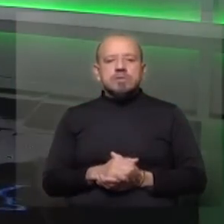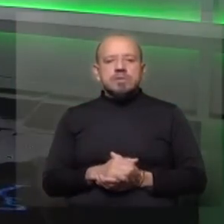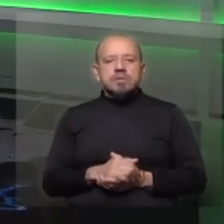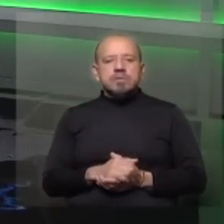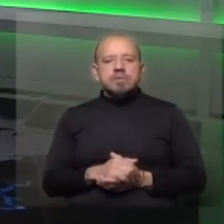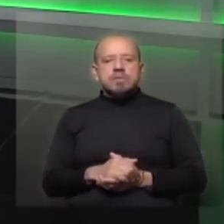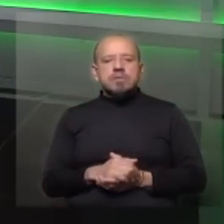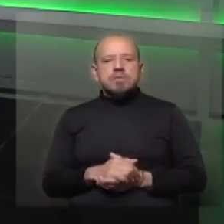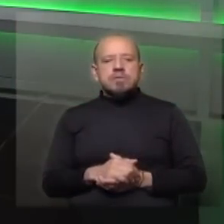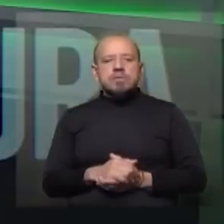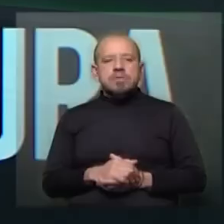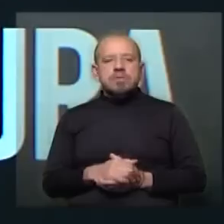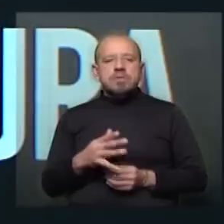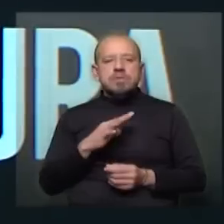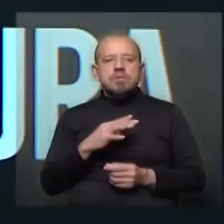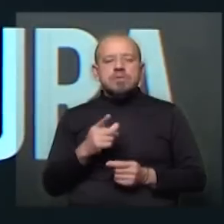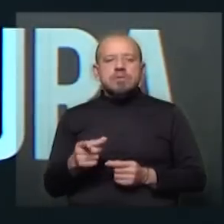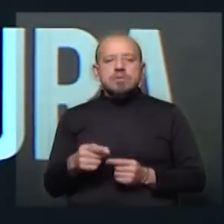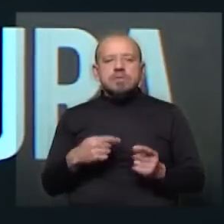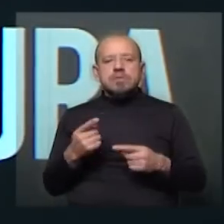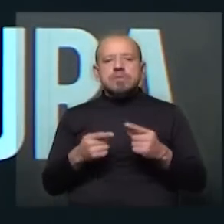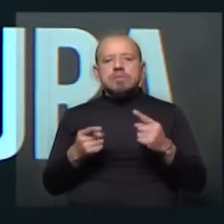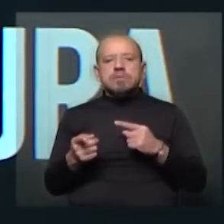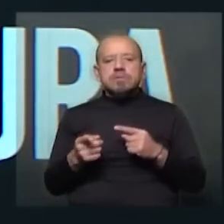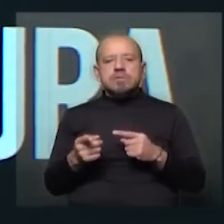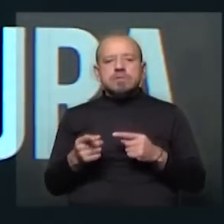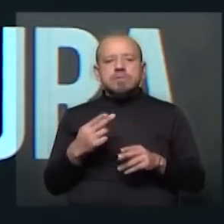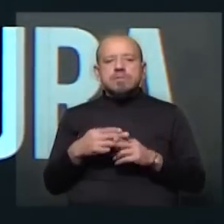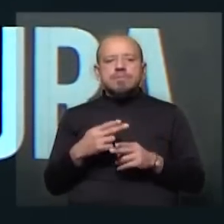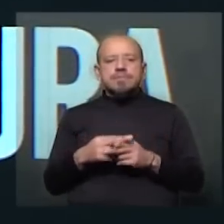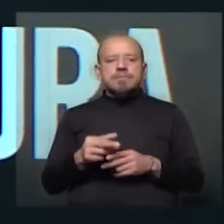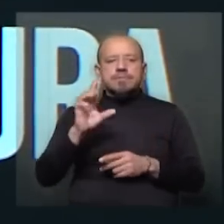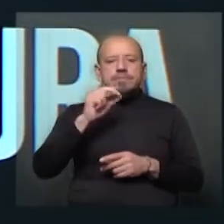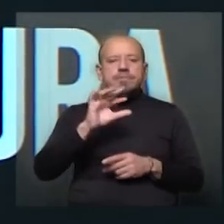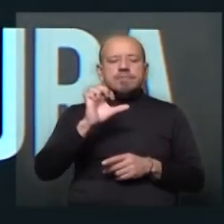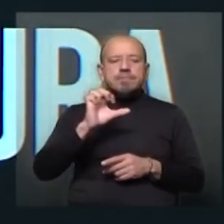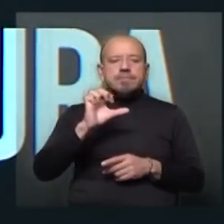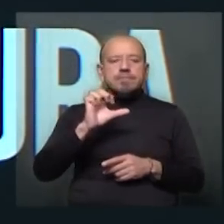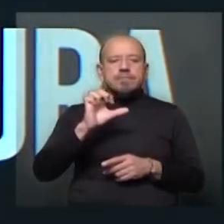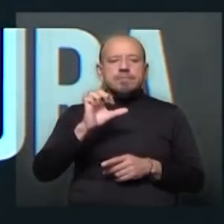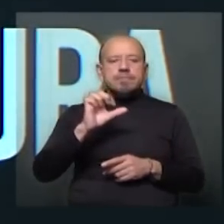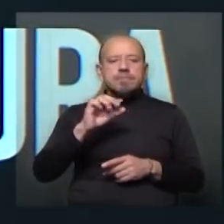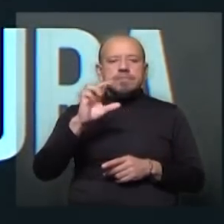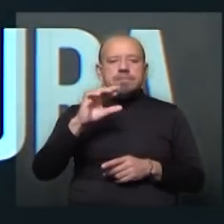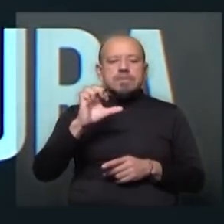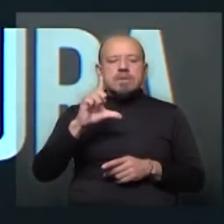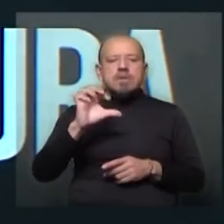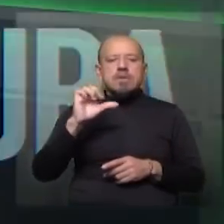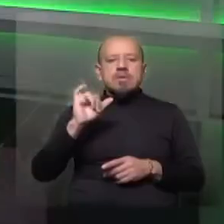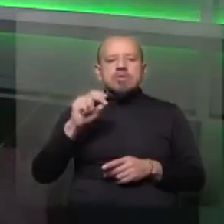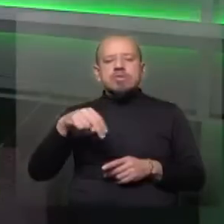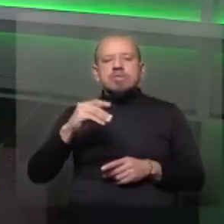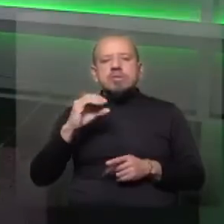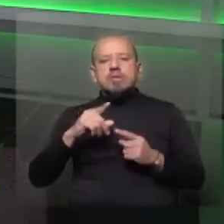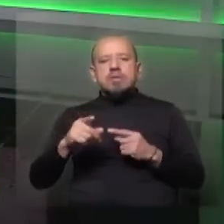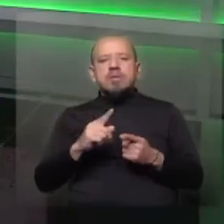Bueno hay una serie que es preciosa que la recontra recomiendo que se llama releyendo a Mafalda Perdón releyendo Mafalda que también está en